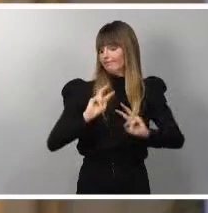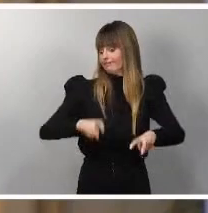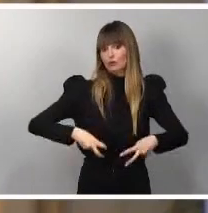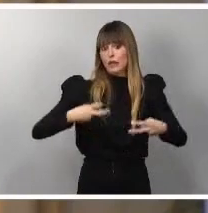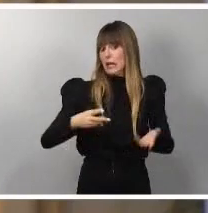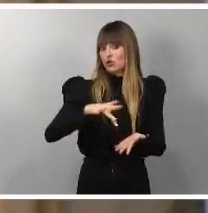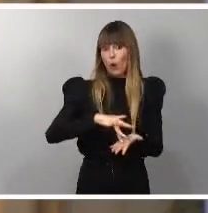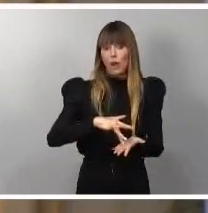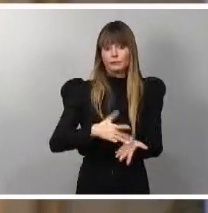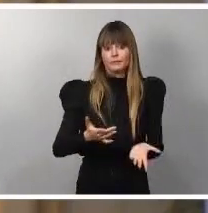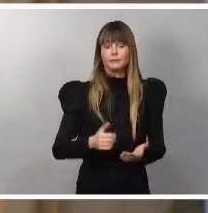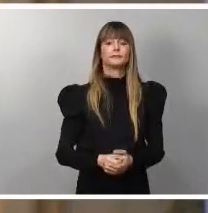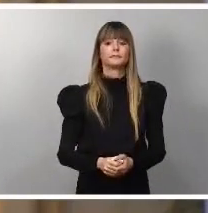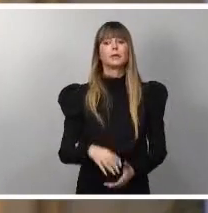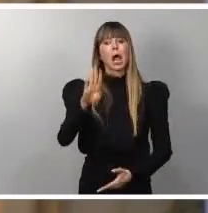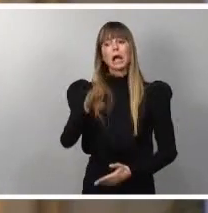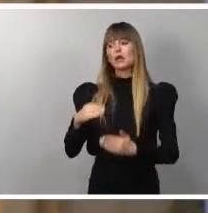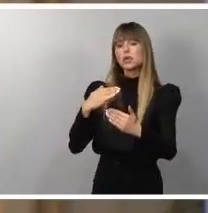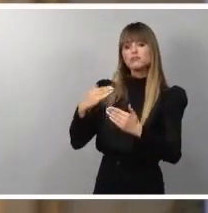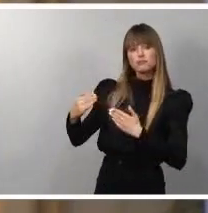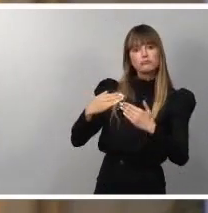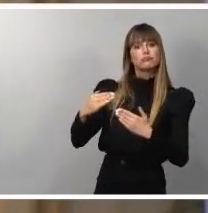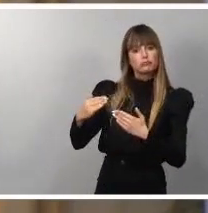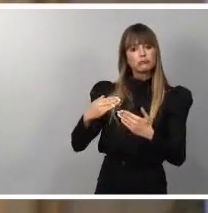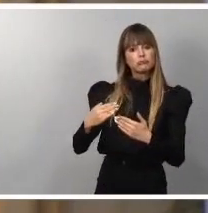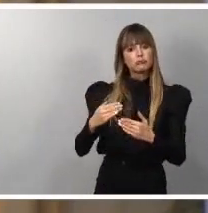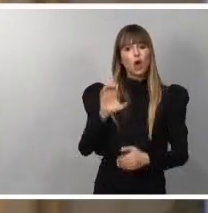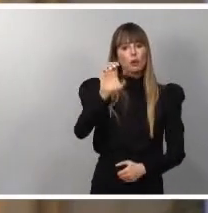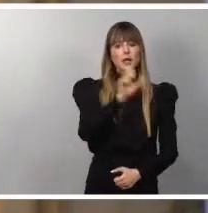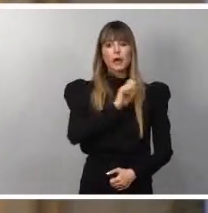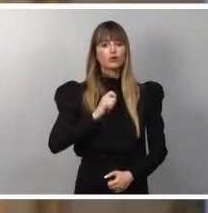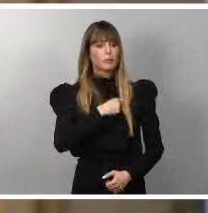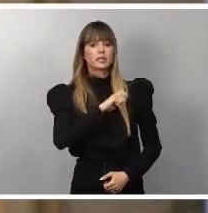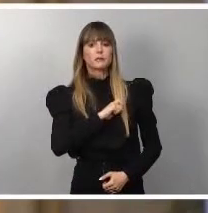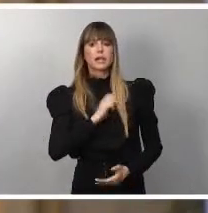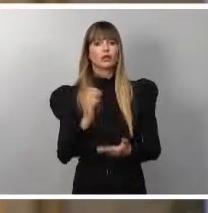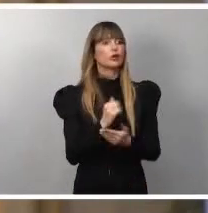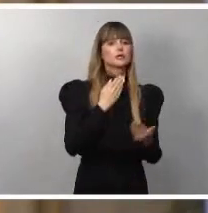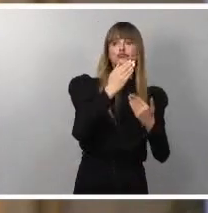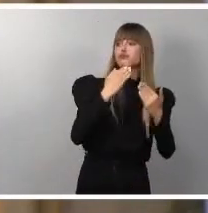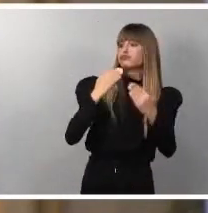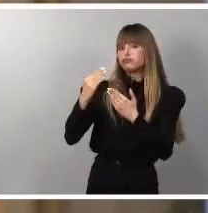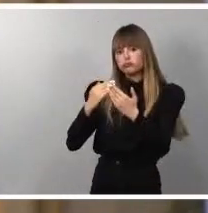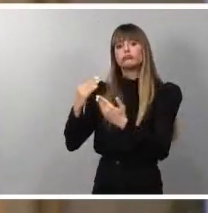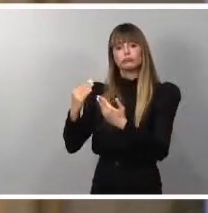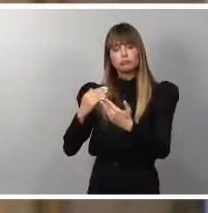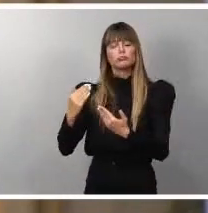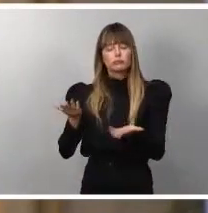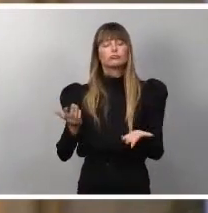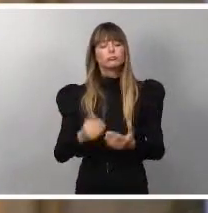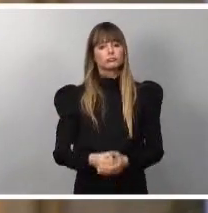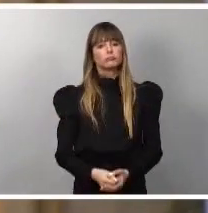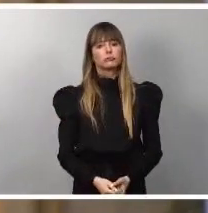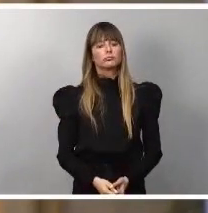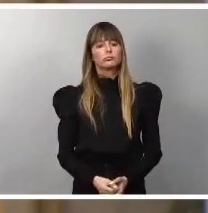pues hablaremos con Cataluña y hablaremos con todas y cada una de las comunidades autónomas de nuestro país. Ese es la